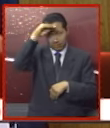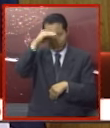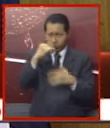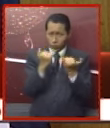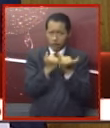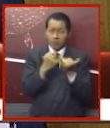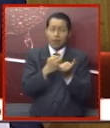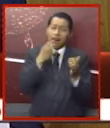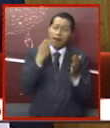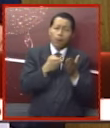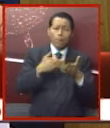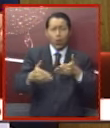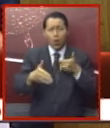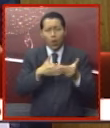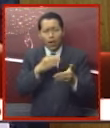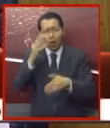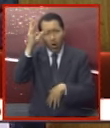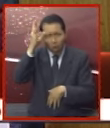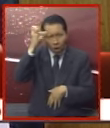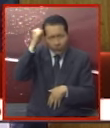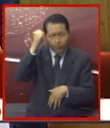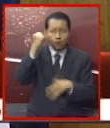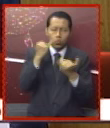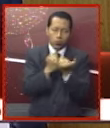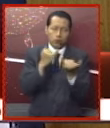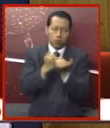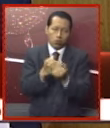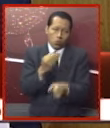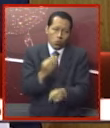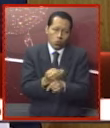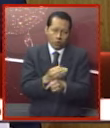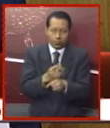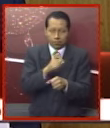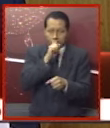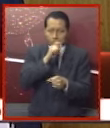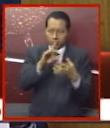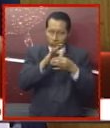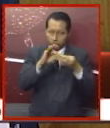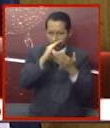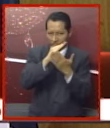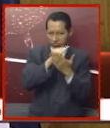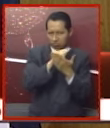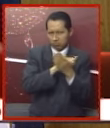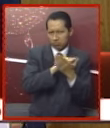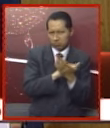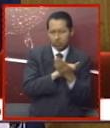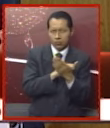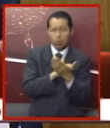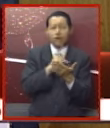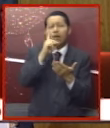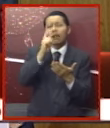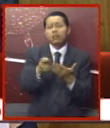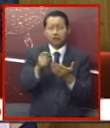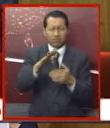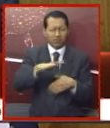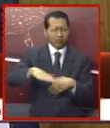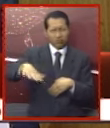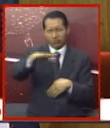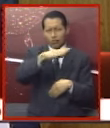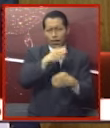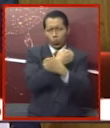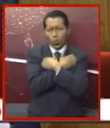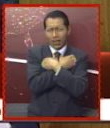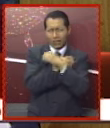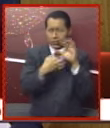este modelo y estos conceptos de los que hoy estamos hablando no concuerdan con la realidad educativa que